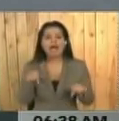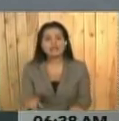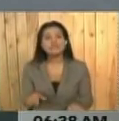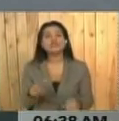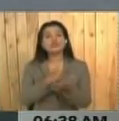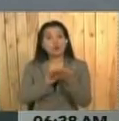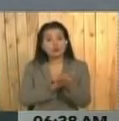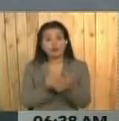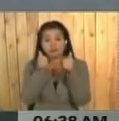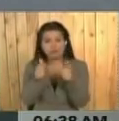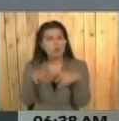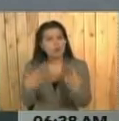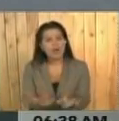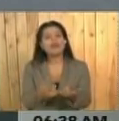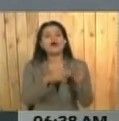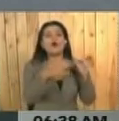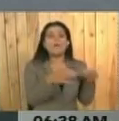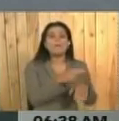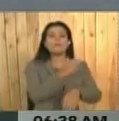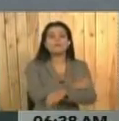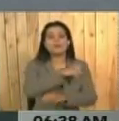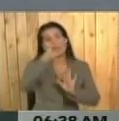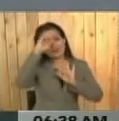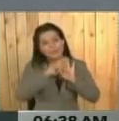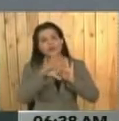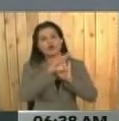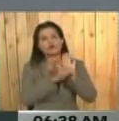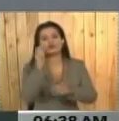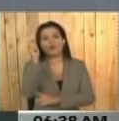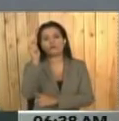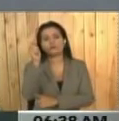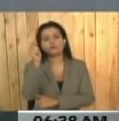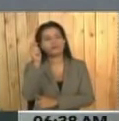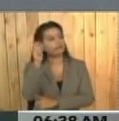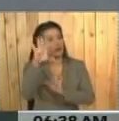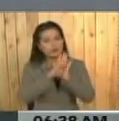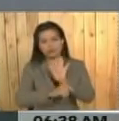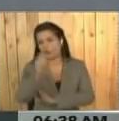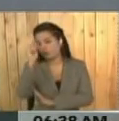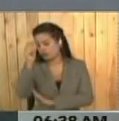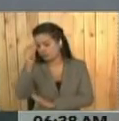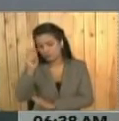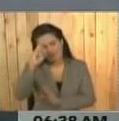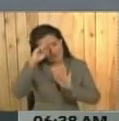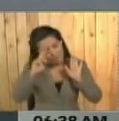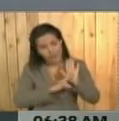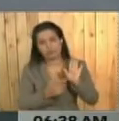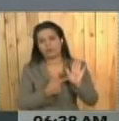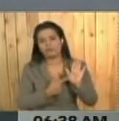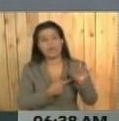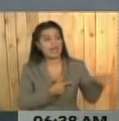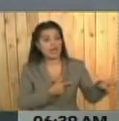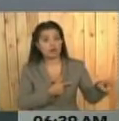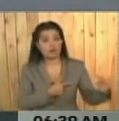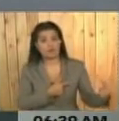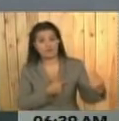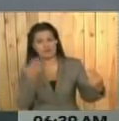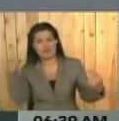que la derecha respete esta Constitución porque ellos no nos han visto nosotros en oposición nos vieron en el